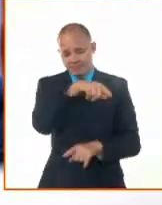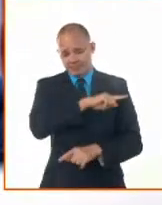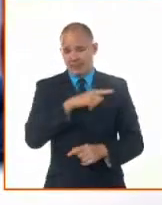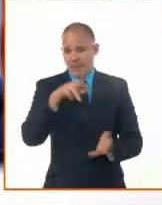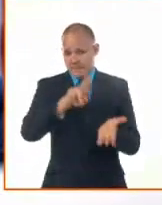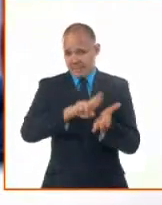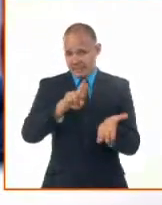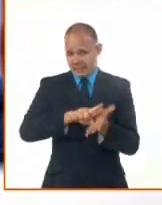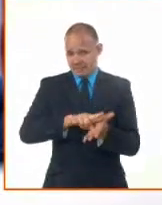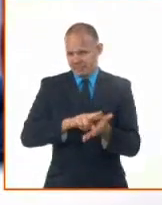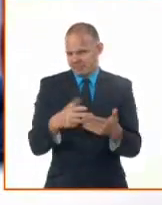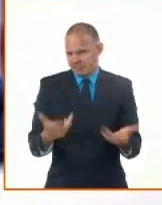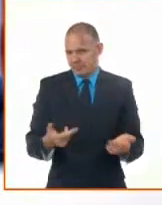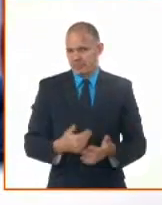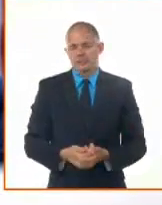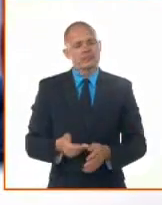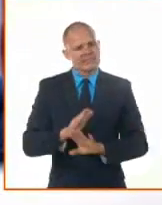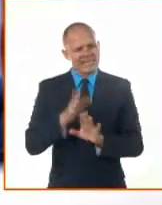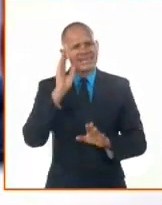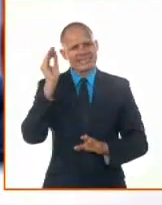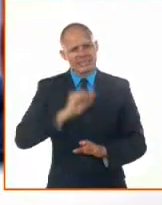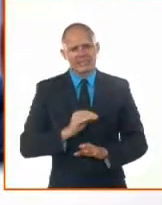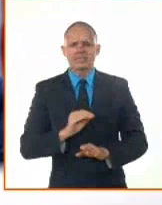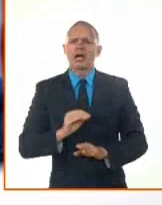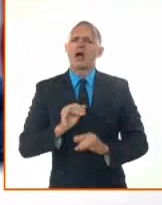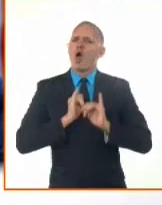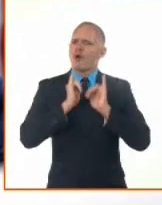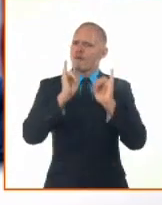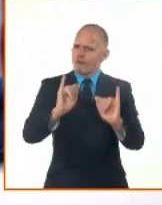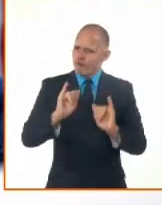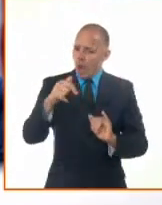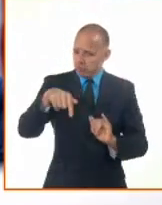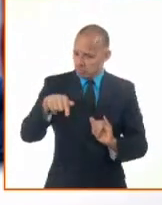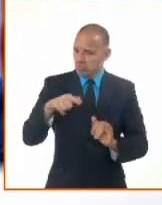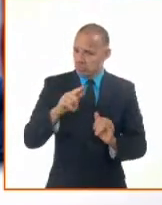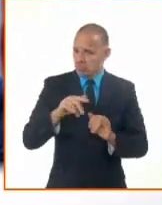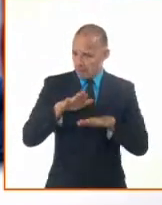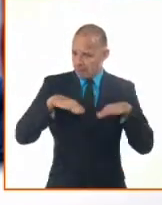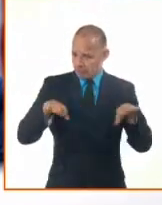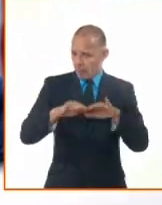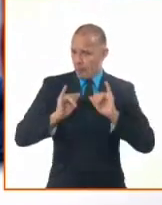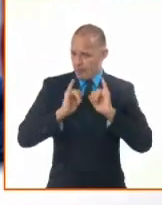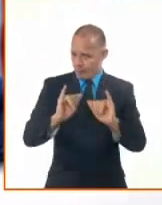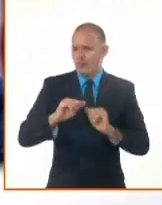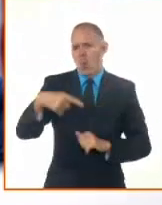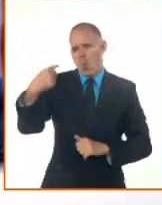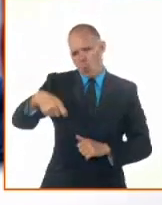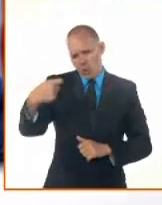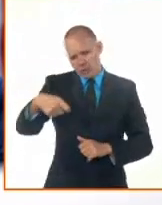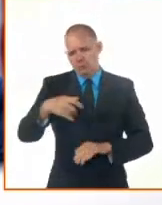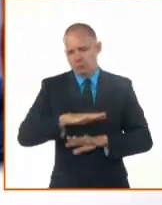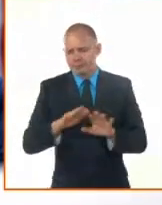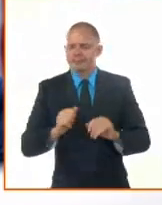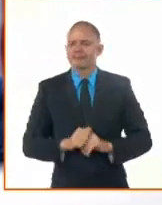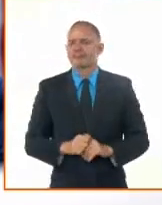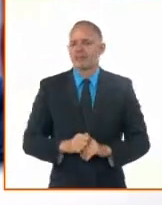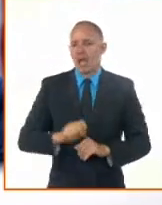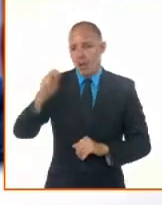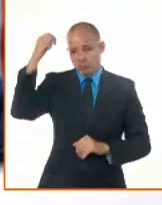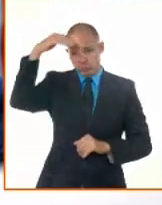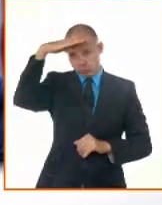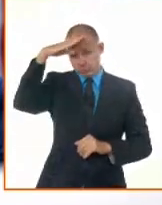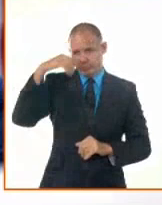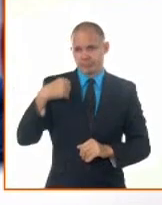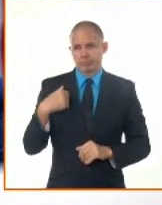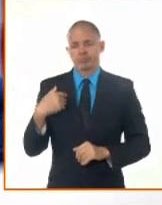exactamente como se había previsto y como le comentamos aquí a ustedes Trump llegó se presentó